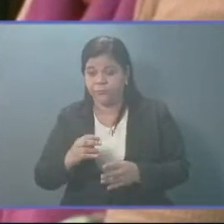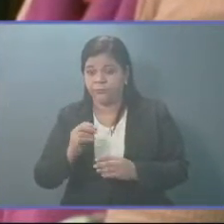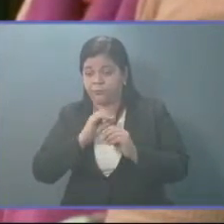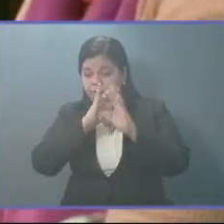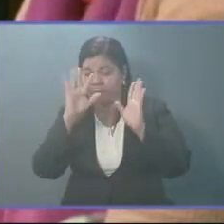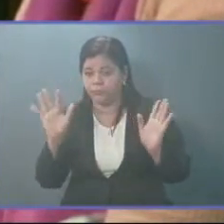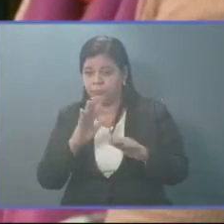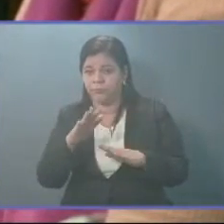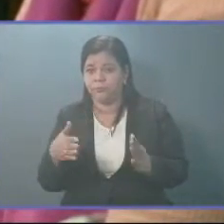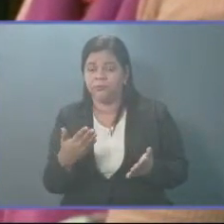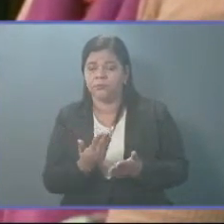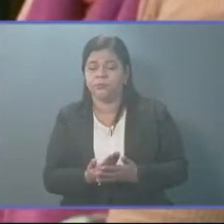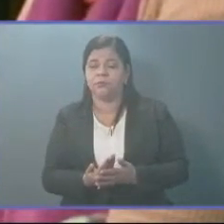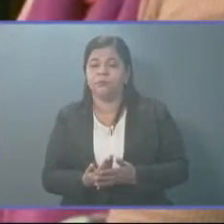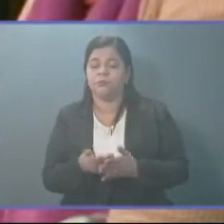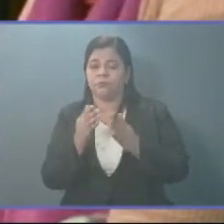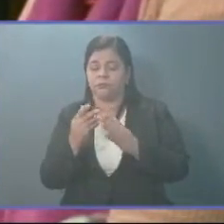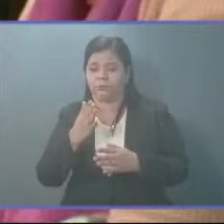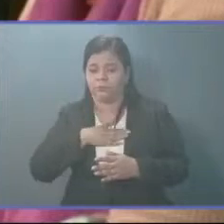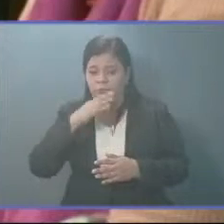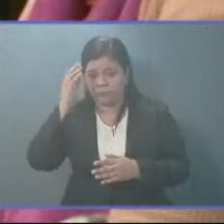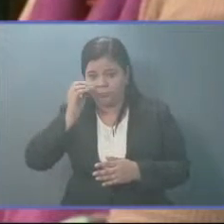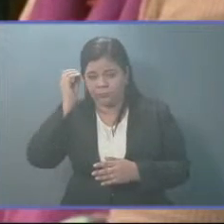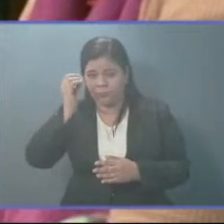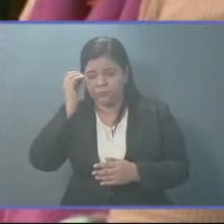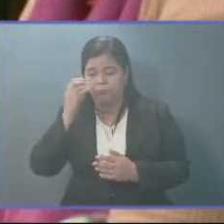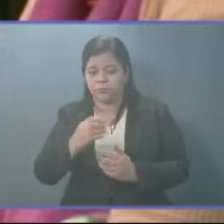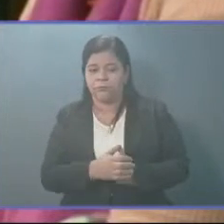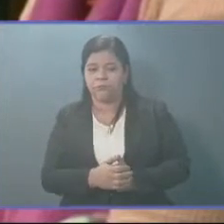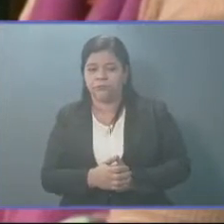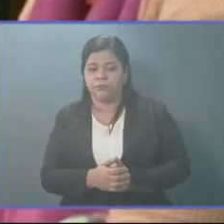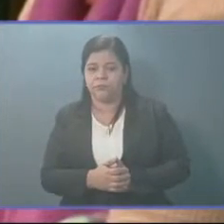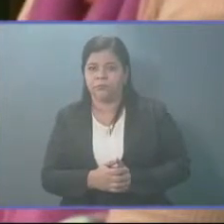bien. Desde mi punto de vista, ustedes dirán.